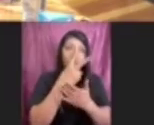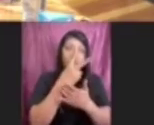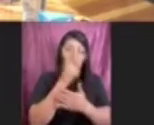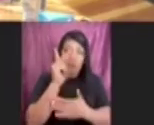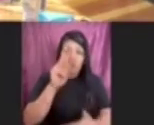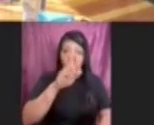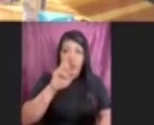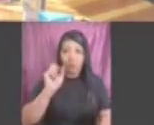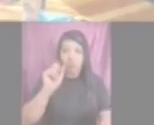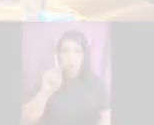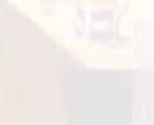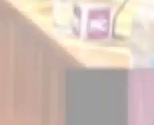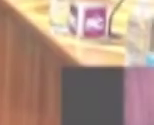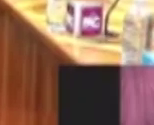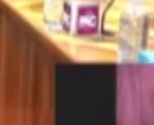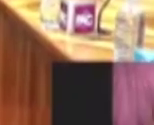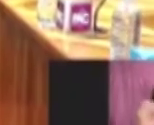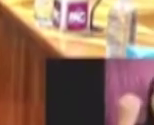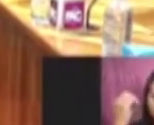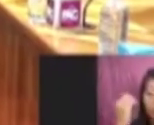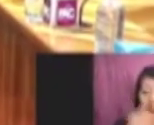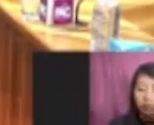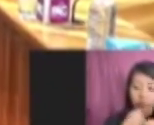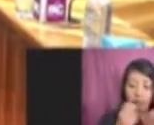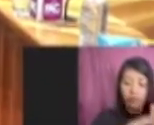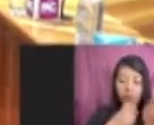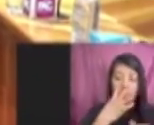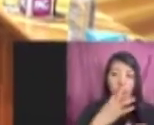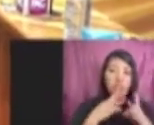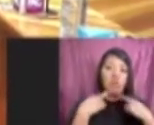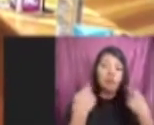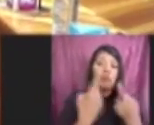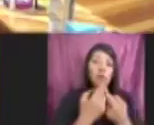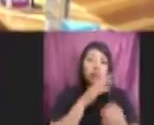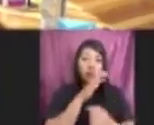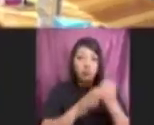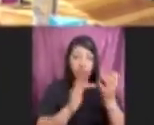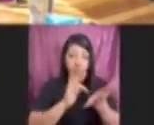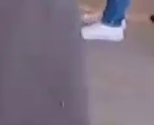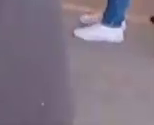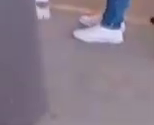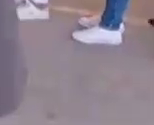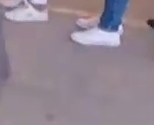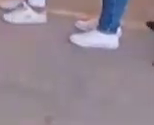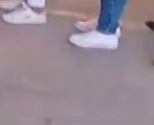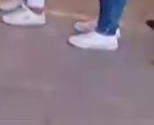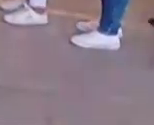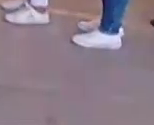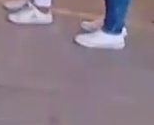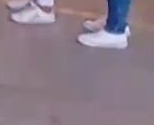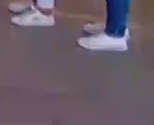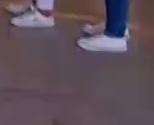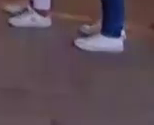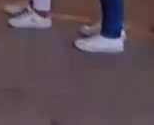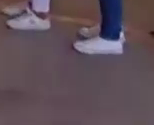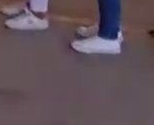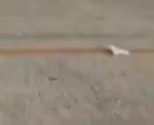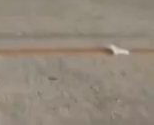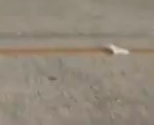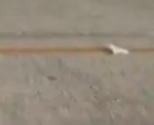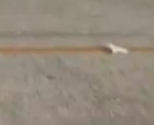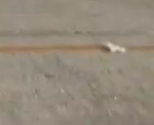el proceso ordinario. Con lo anterior, el Consejo General del ITE avanza en los trabajos para el desarrollo de la jornada local